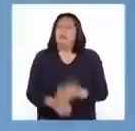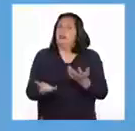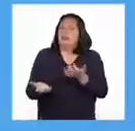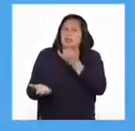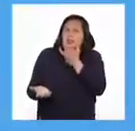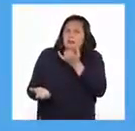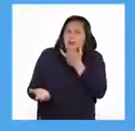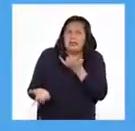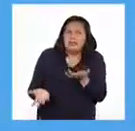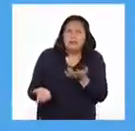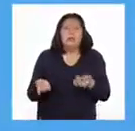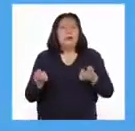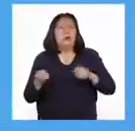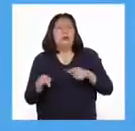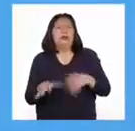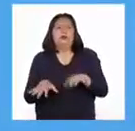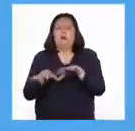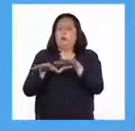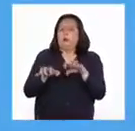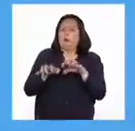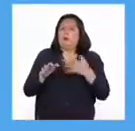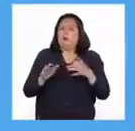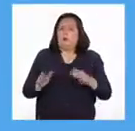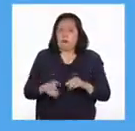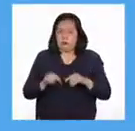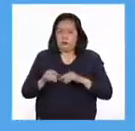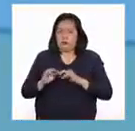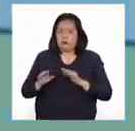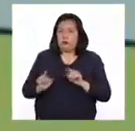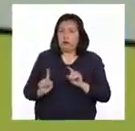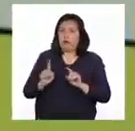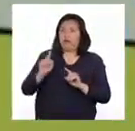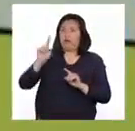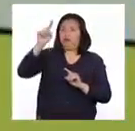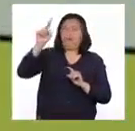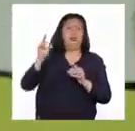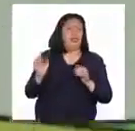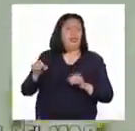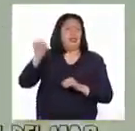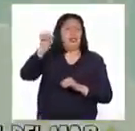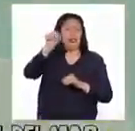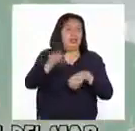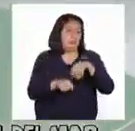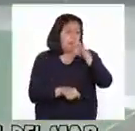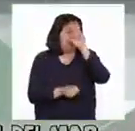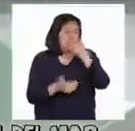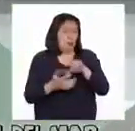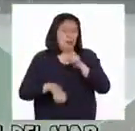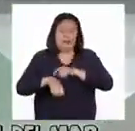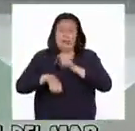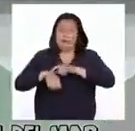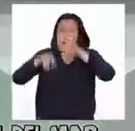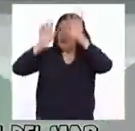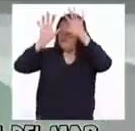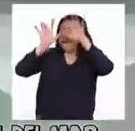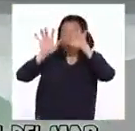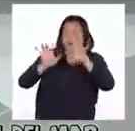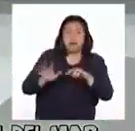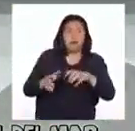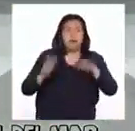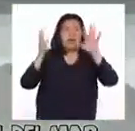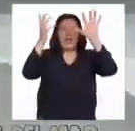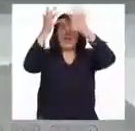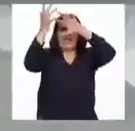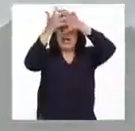¿Qué ocurre durante la presencia de heladas en las zonas altas de nuestro país? En las zonas altas del Perú, durante época de lluvias, las